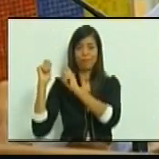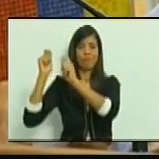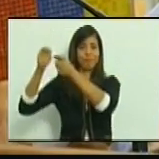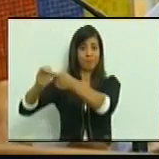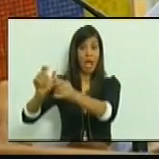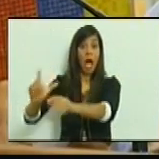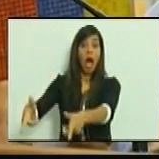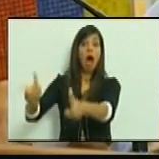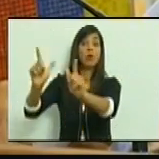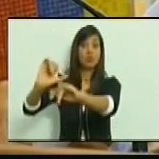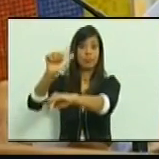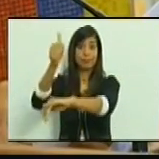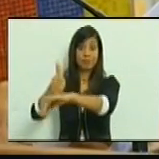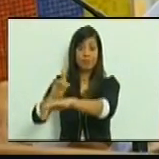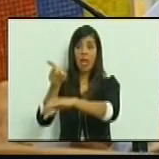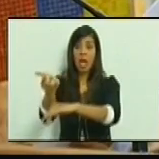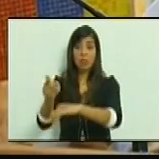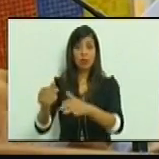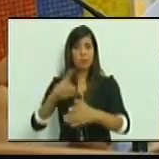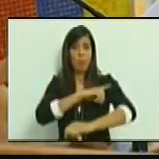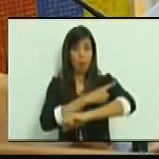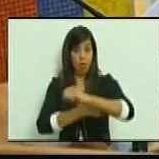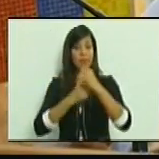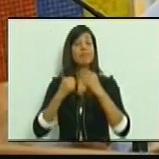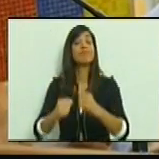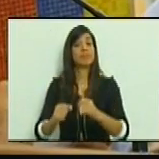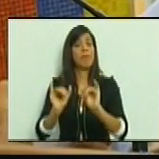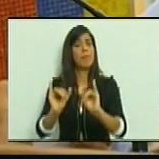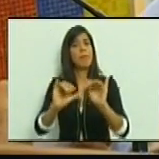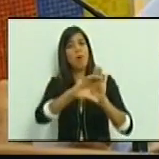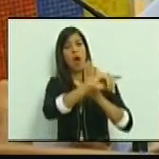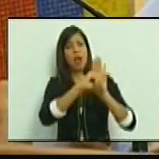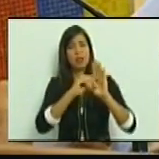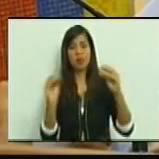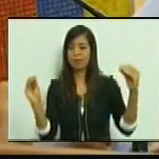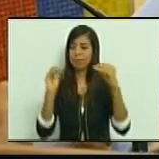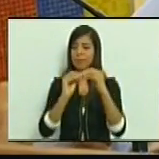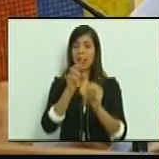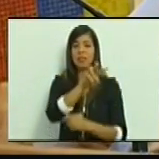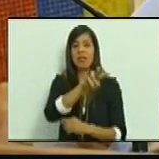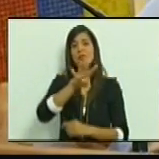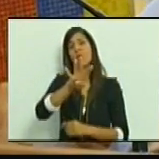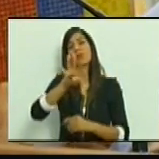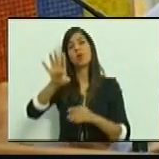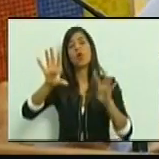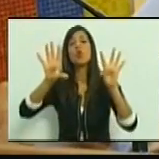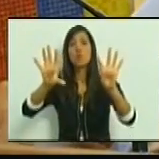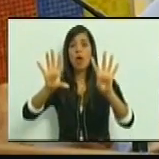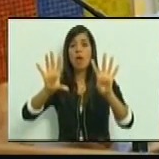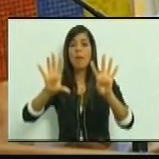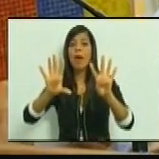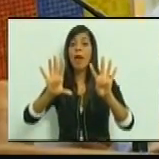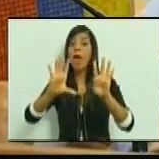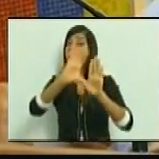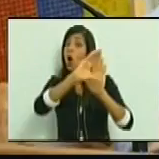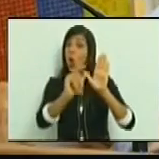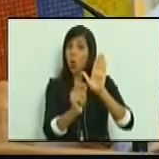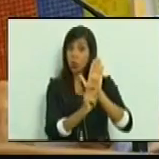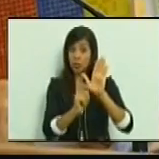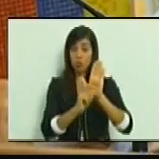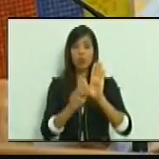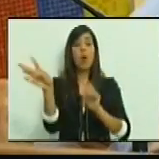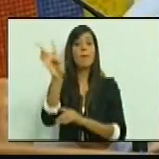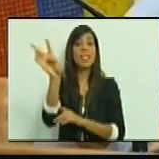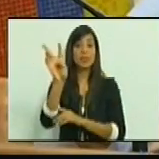la subordinación de los poderes constituidos, dispuesto en el artículo 349 de la Carta Magna de la República Bolivariana